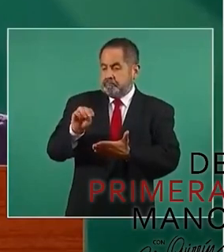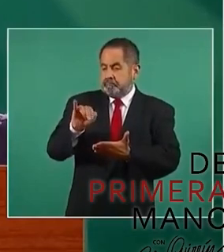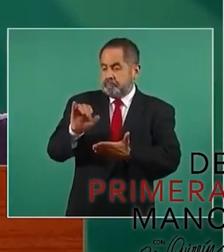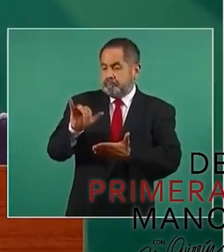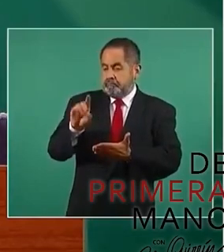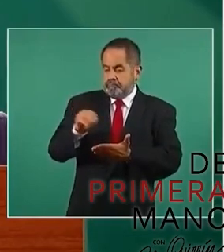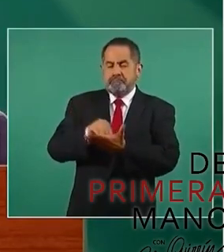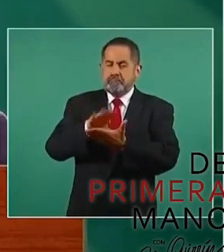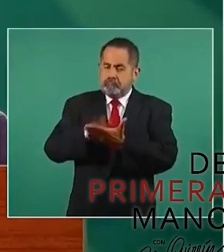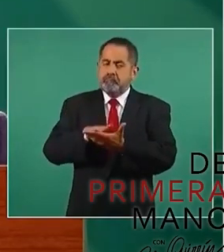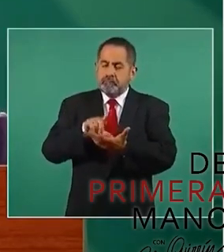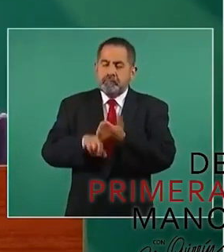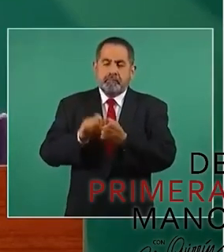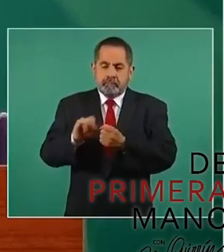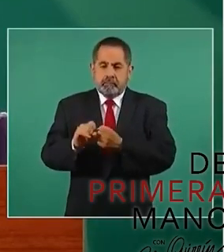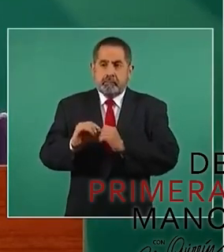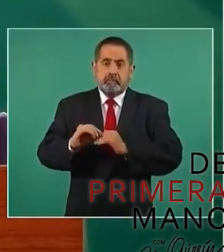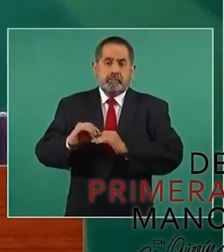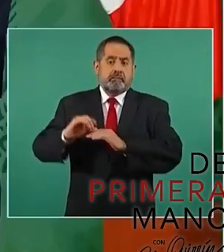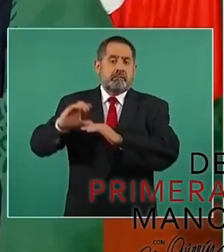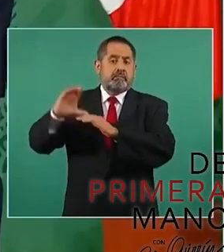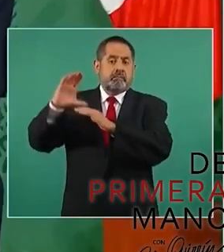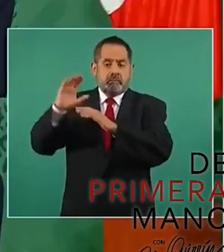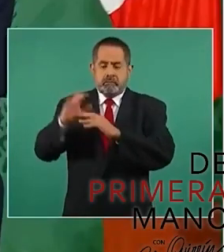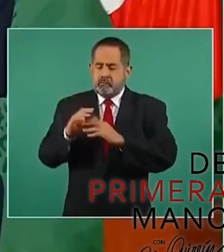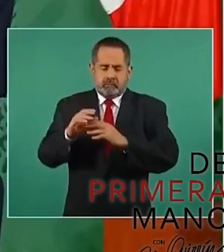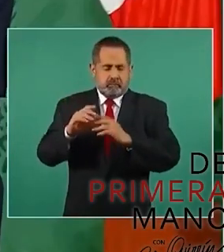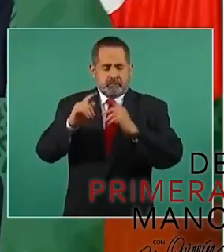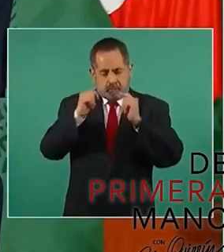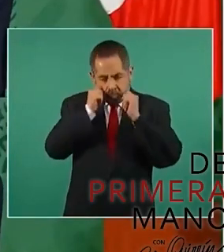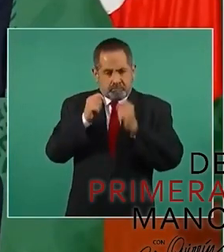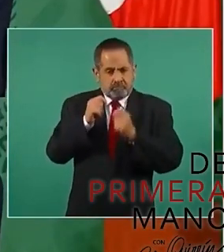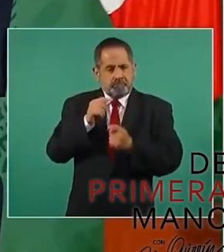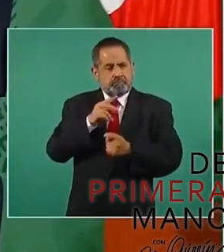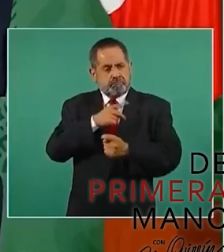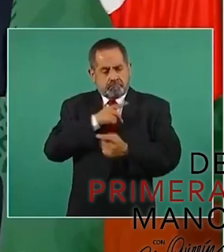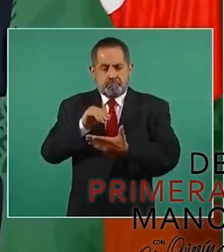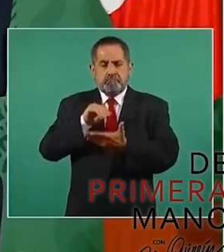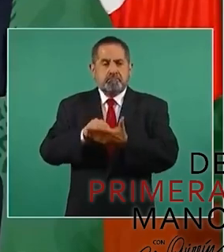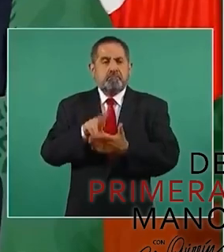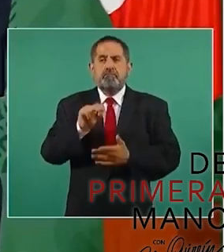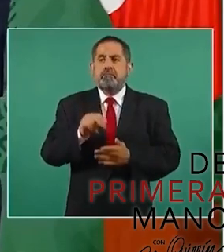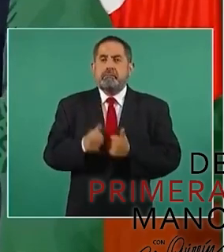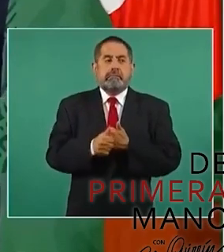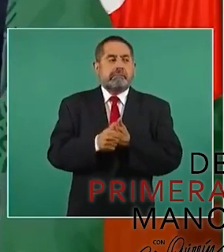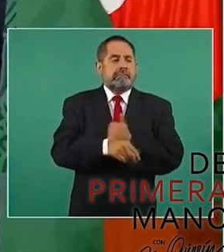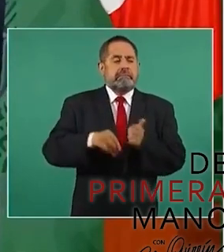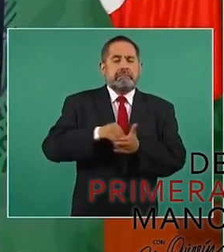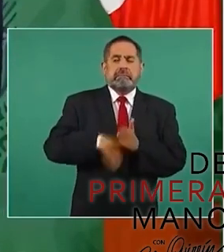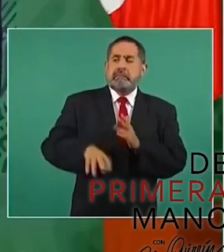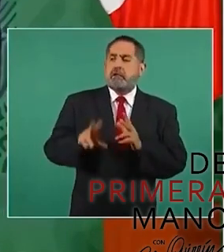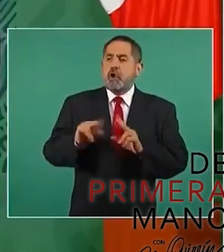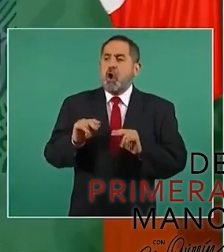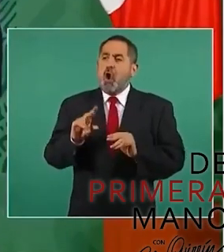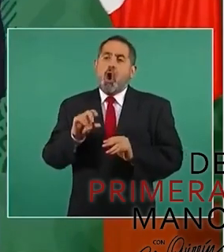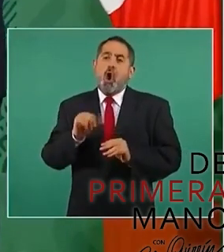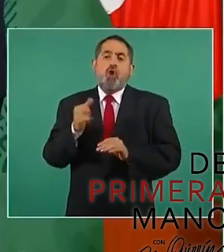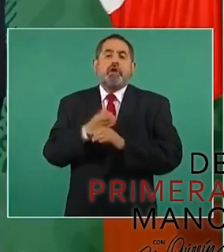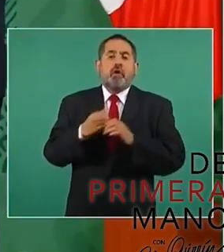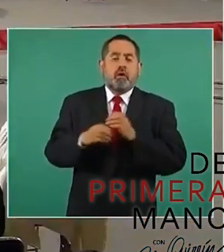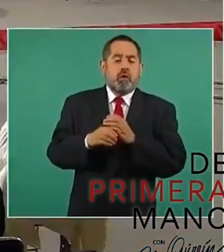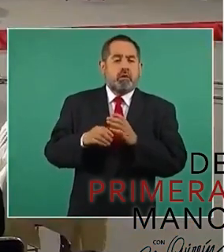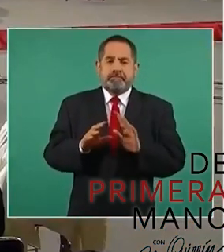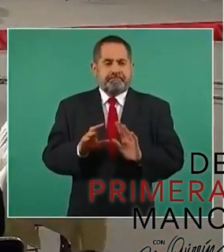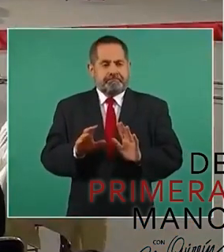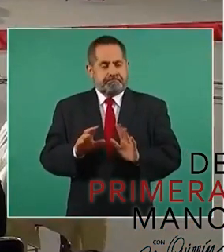Los feminicidios van a la alza en México. Rosa Isela Rodríguez, titular de Seguridad y Protección Ciudadana, dijo que van 423